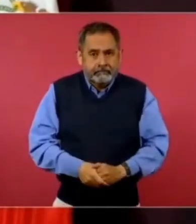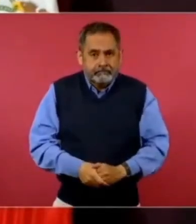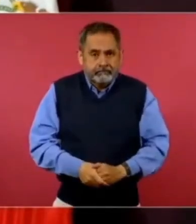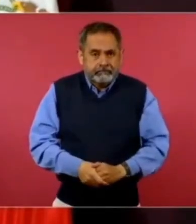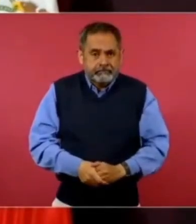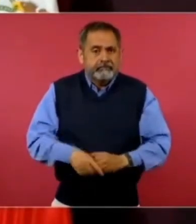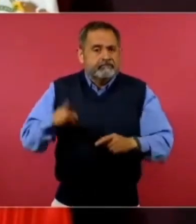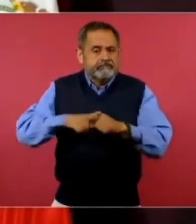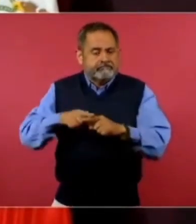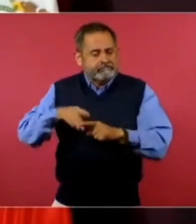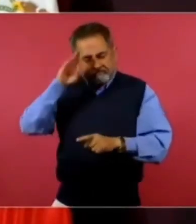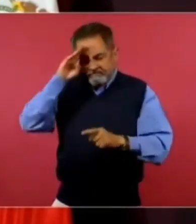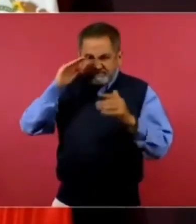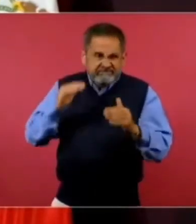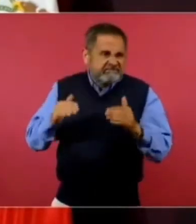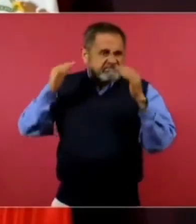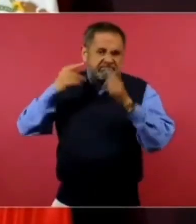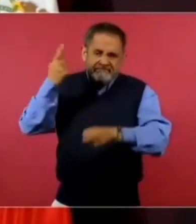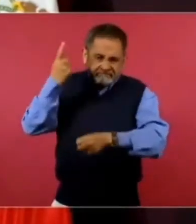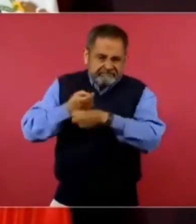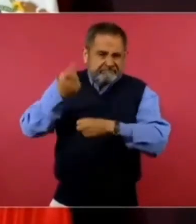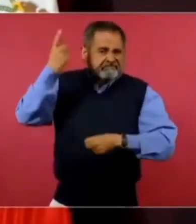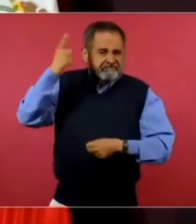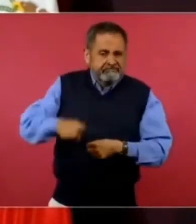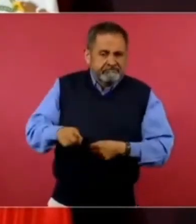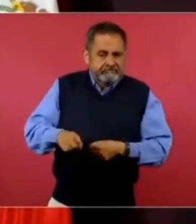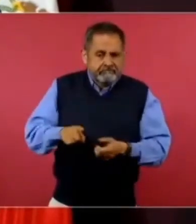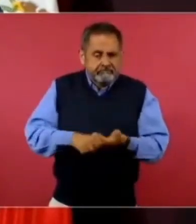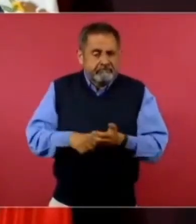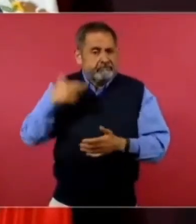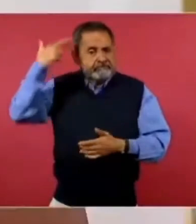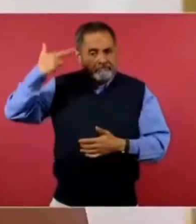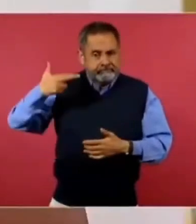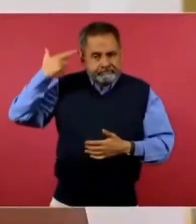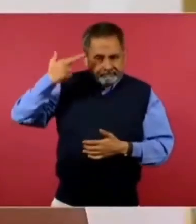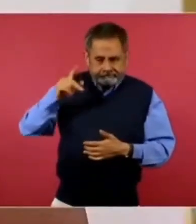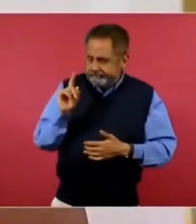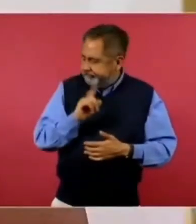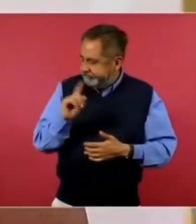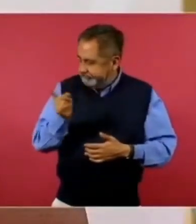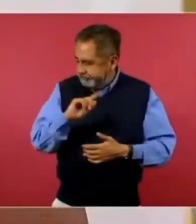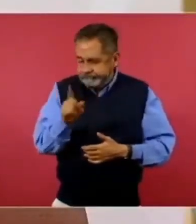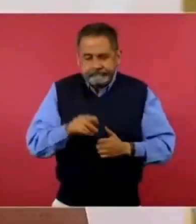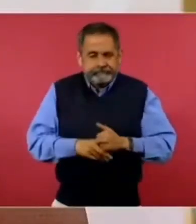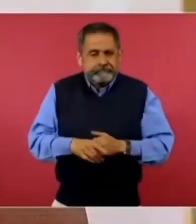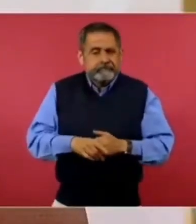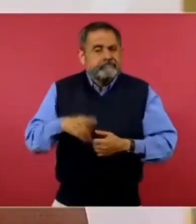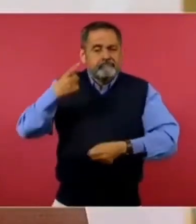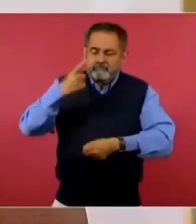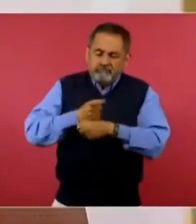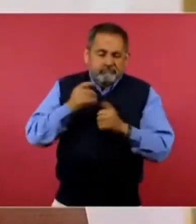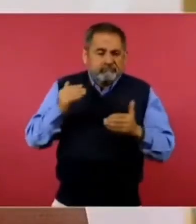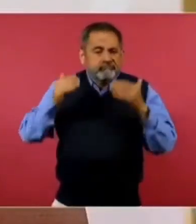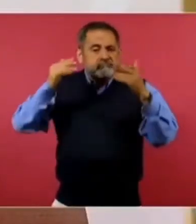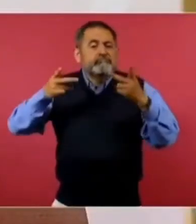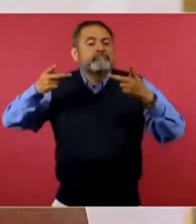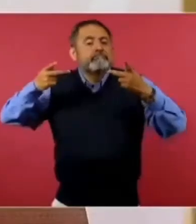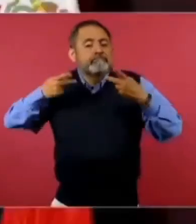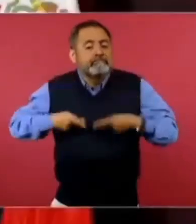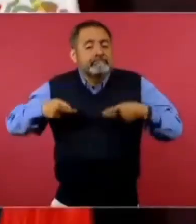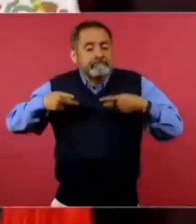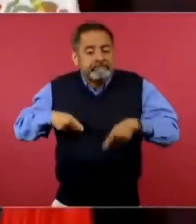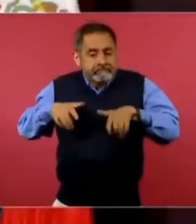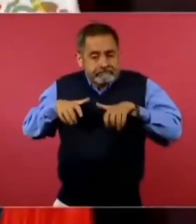quién es el soberano. No es el rey, el soberano es el pueblo en